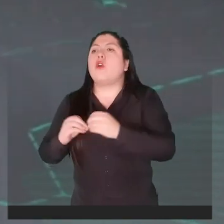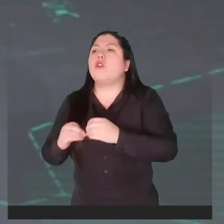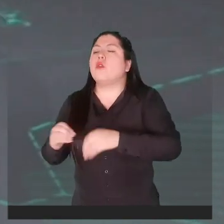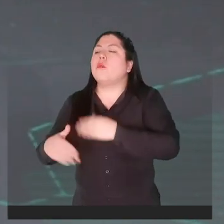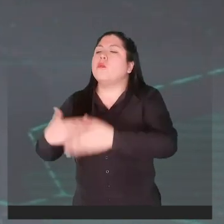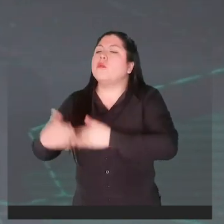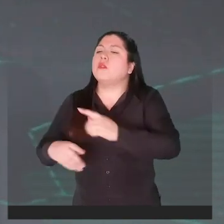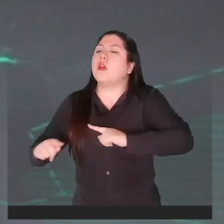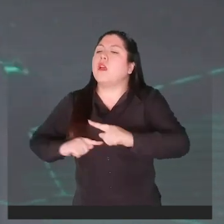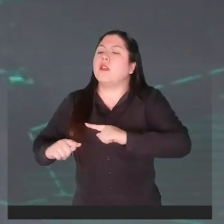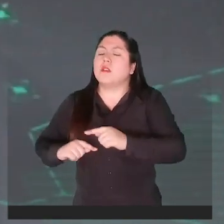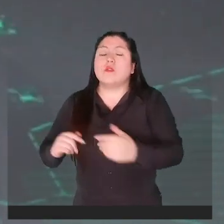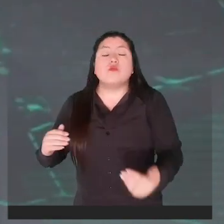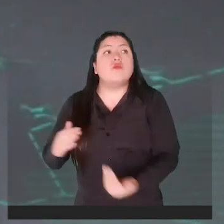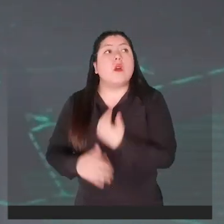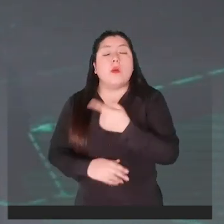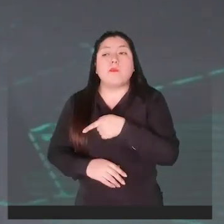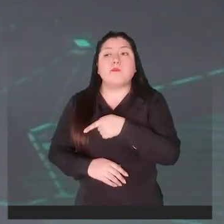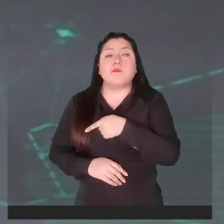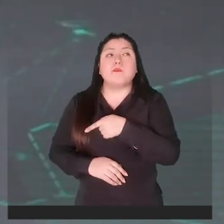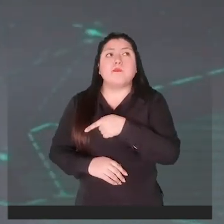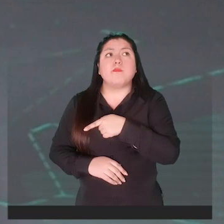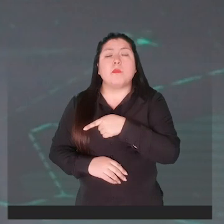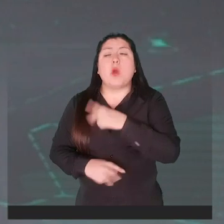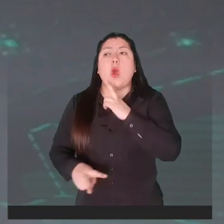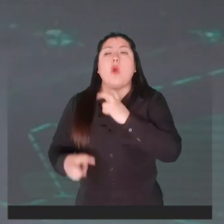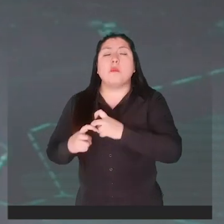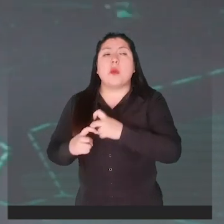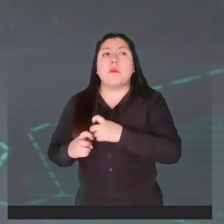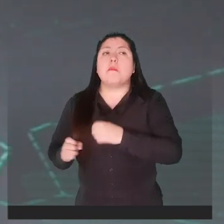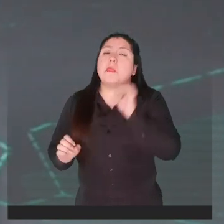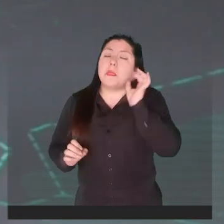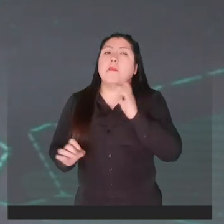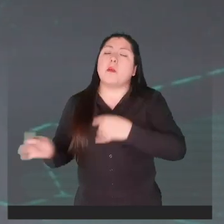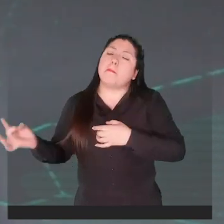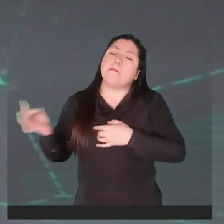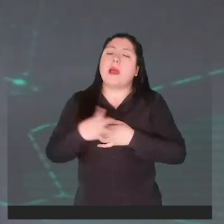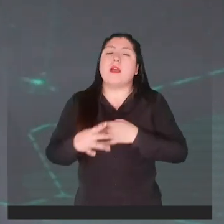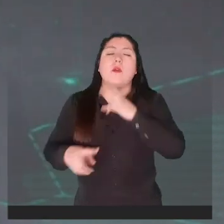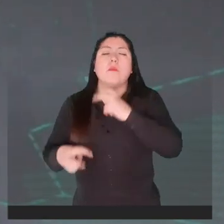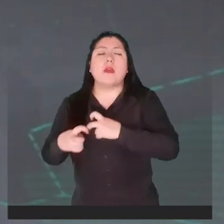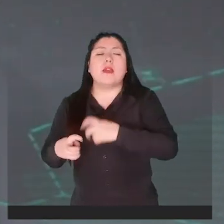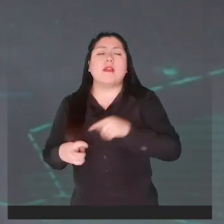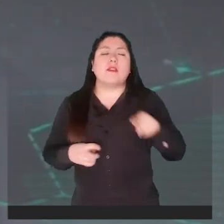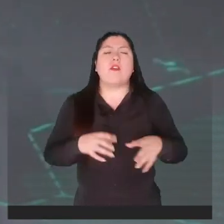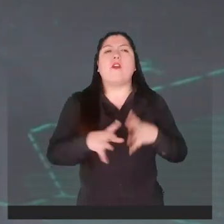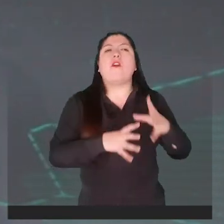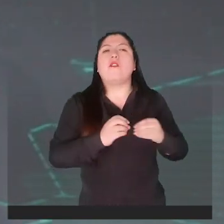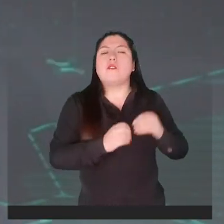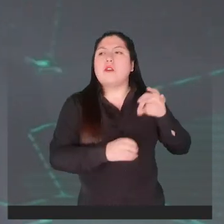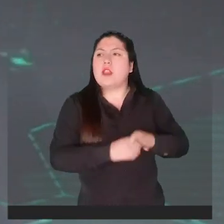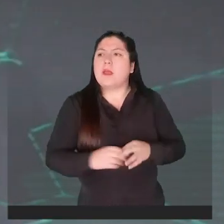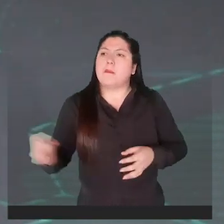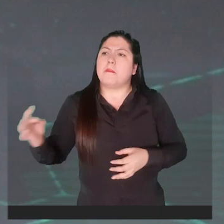nuevo código de procedimiento administrativo, tan complejo o más complejo aún que un código electoral.